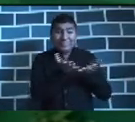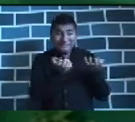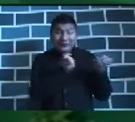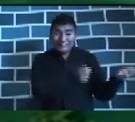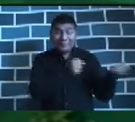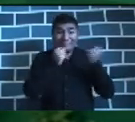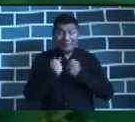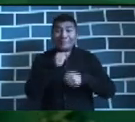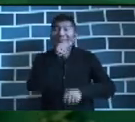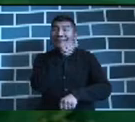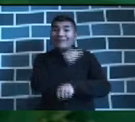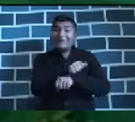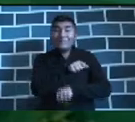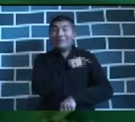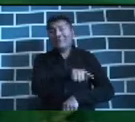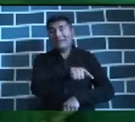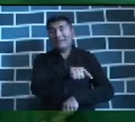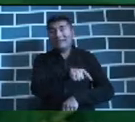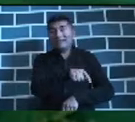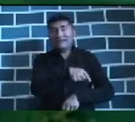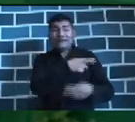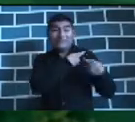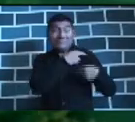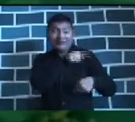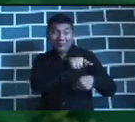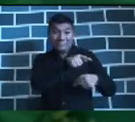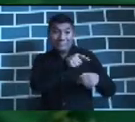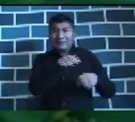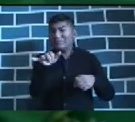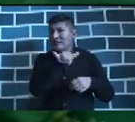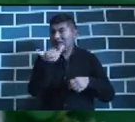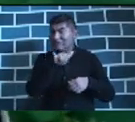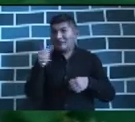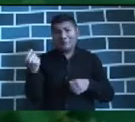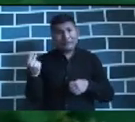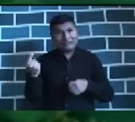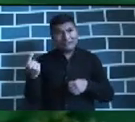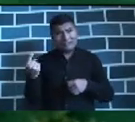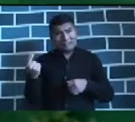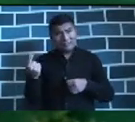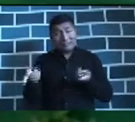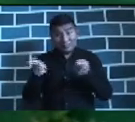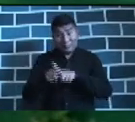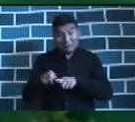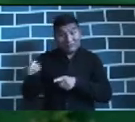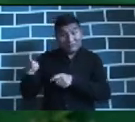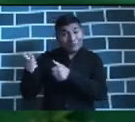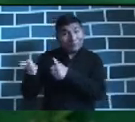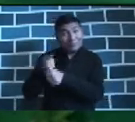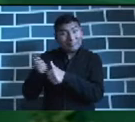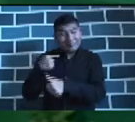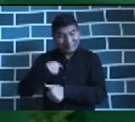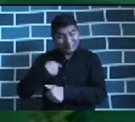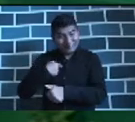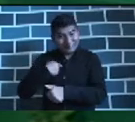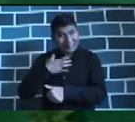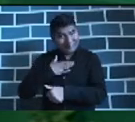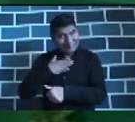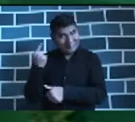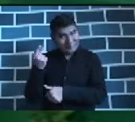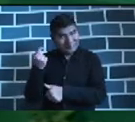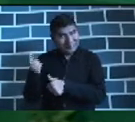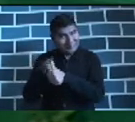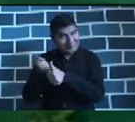es esclavo del cargo y lo mismo pasa con el dinero con la plata cuando lo ponemos lo primero de la vida